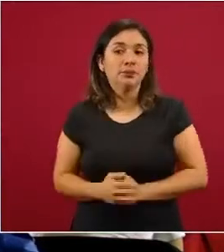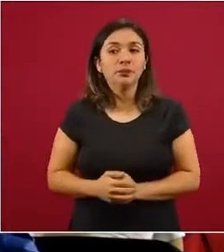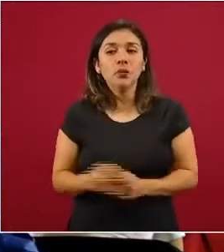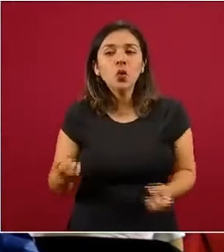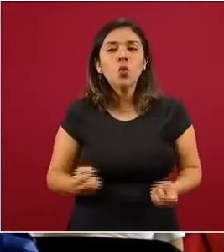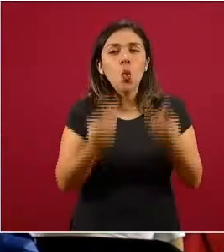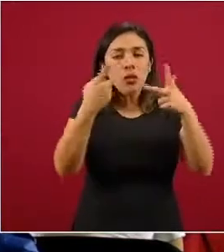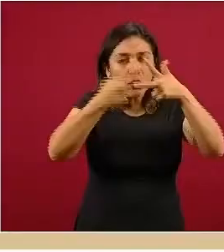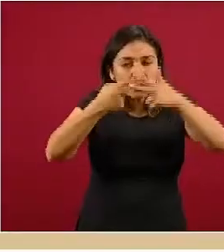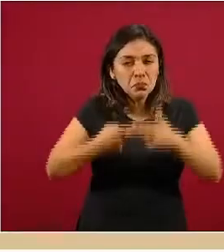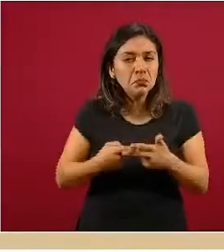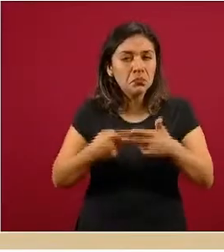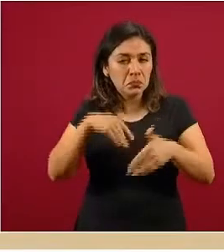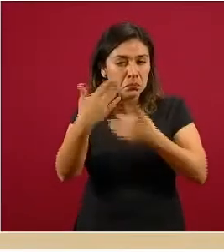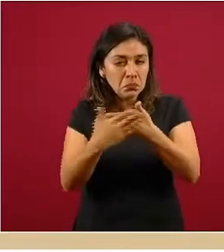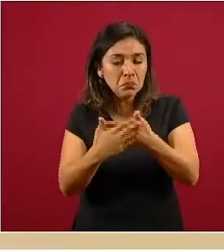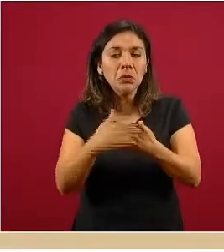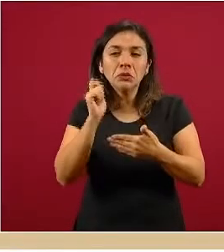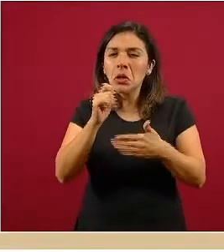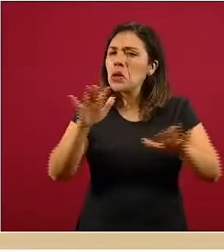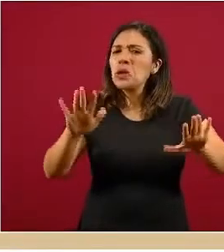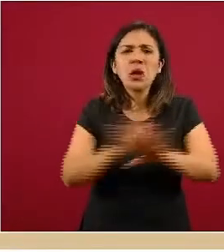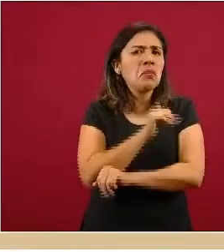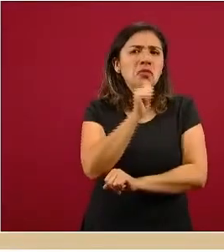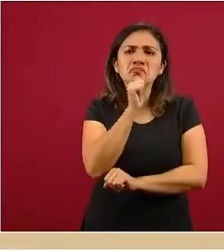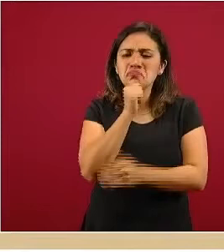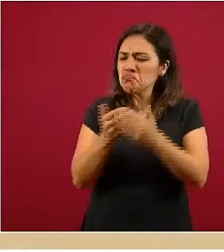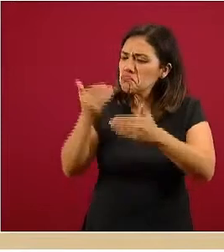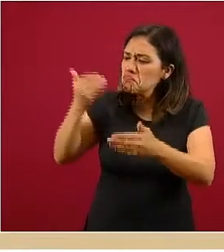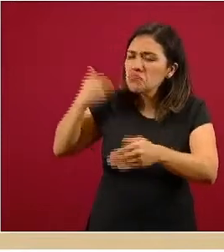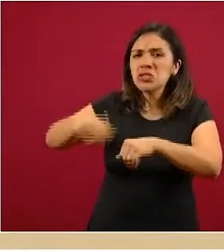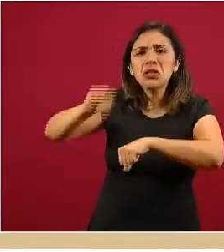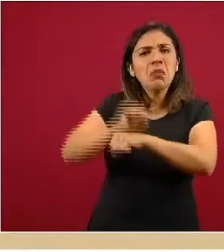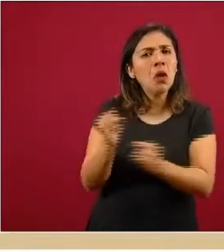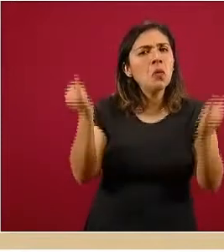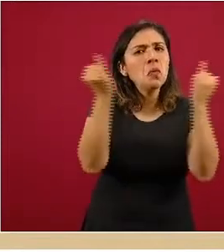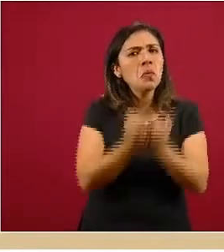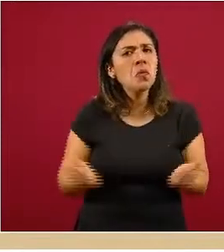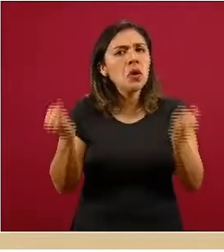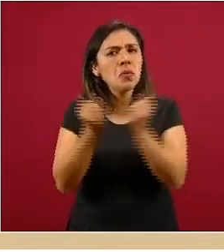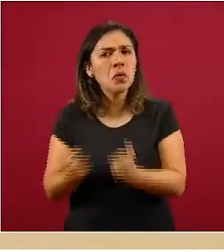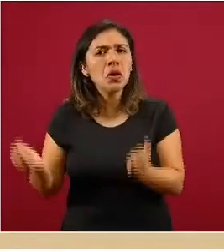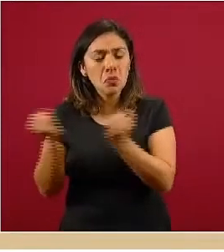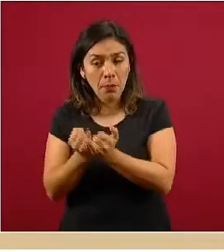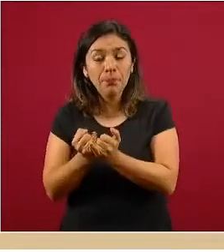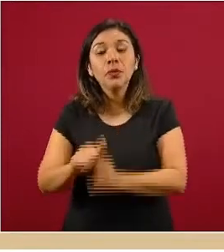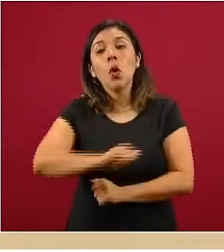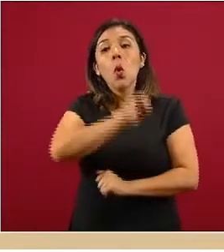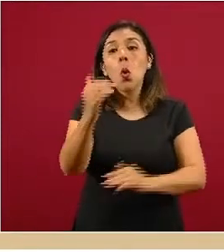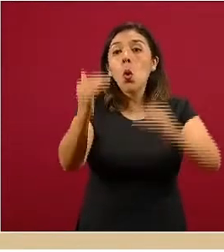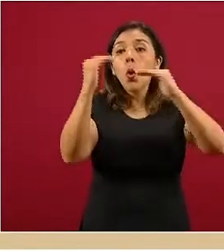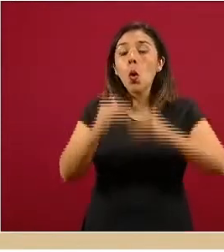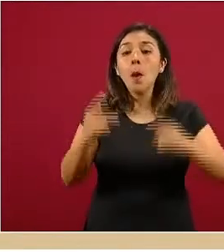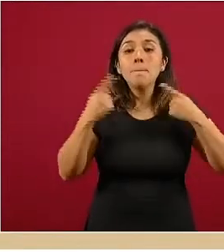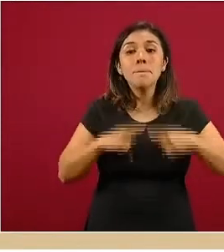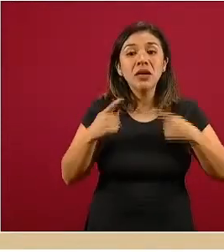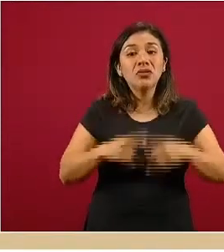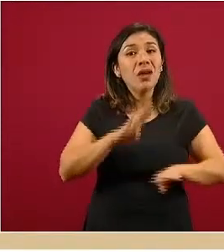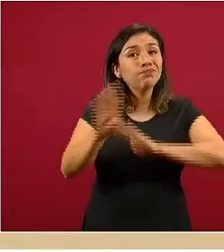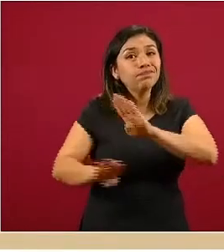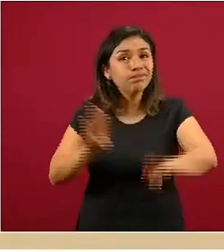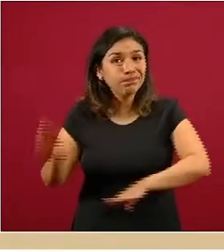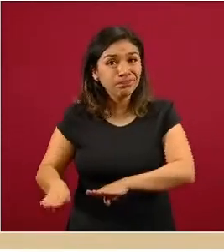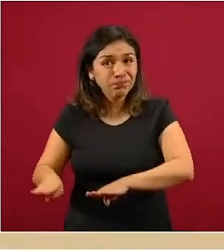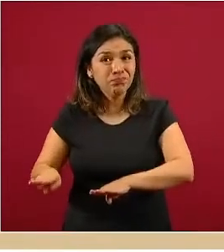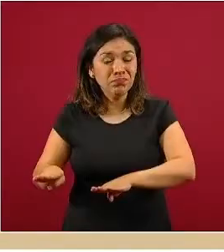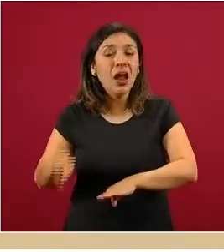43,237 personas. Defunciones estimadas incrementa un poco, son 69,057 personas a las